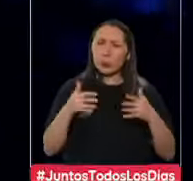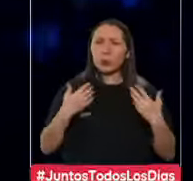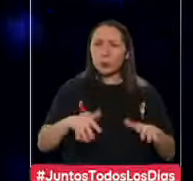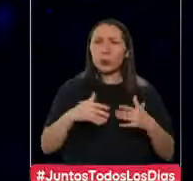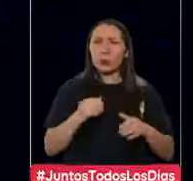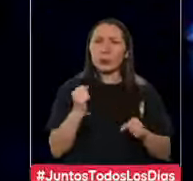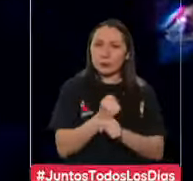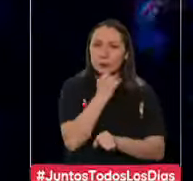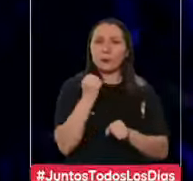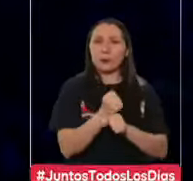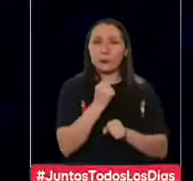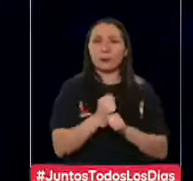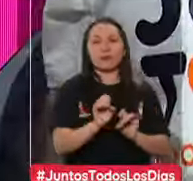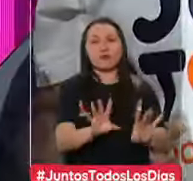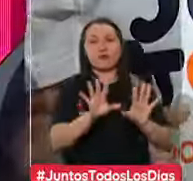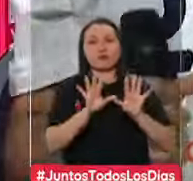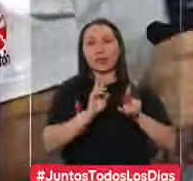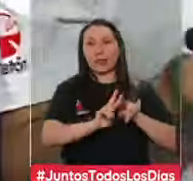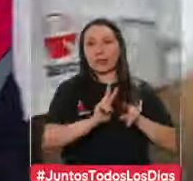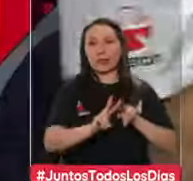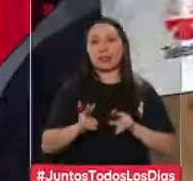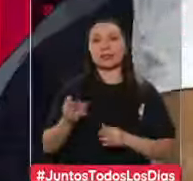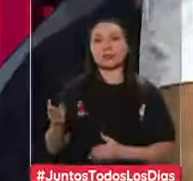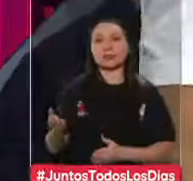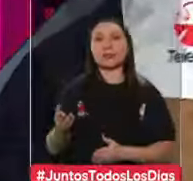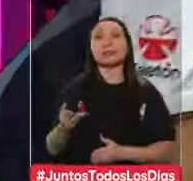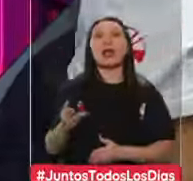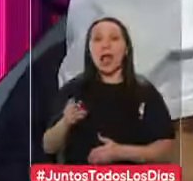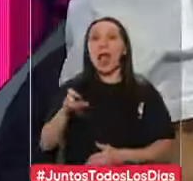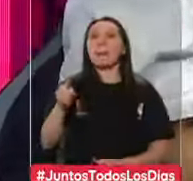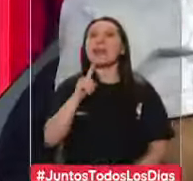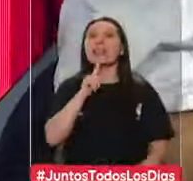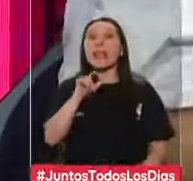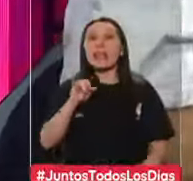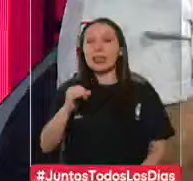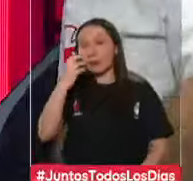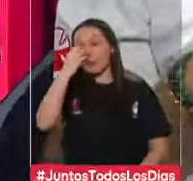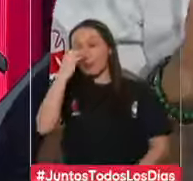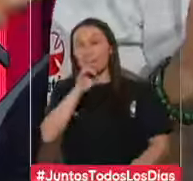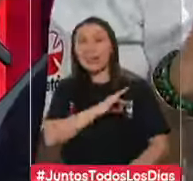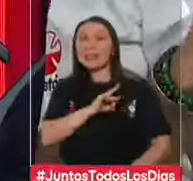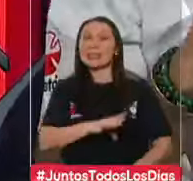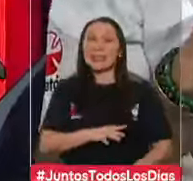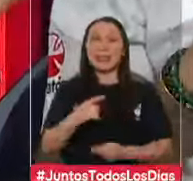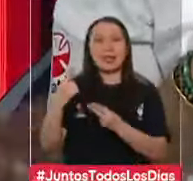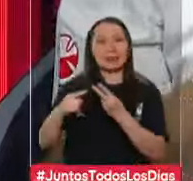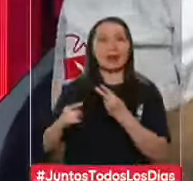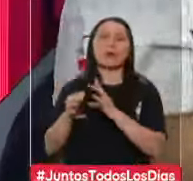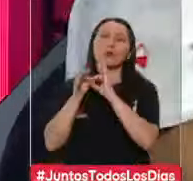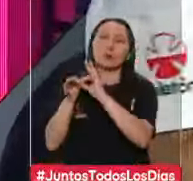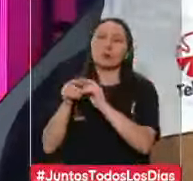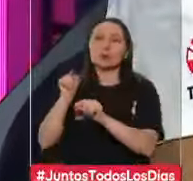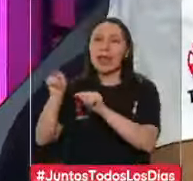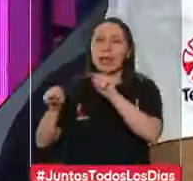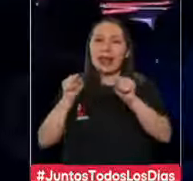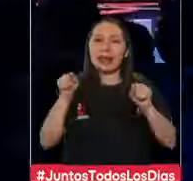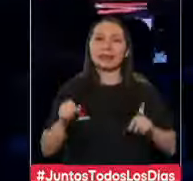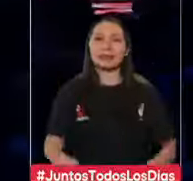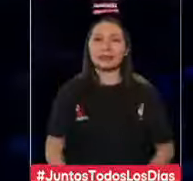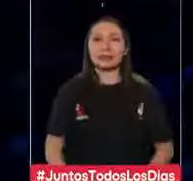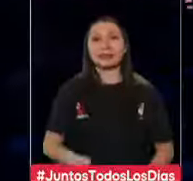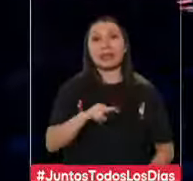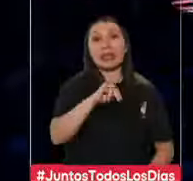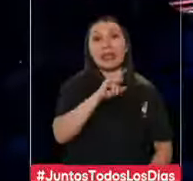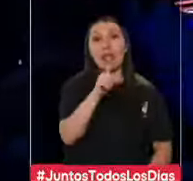Oye, increíble lo que han hecho, Milla. Oye, pastelito de Chile. Han estado acá al pie del cañón. Muchas gracias.